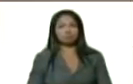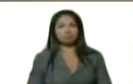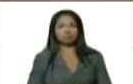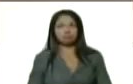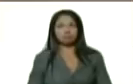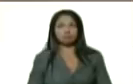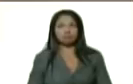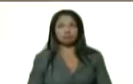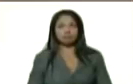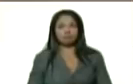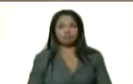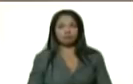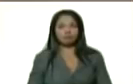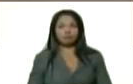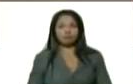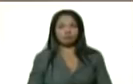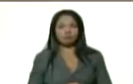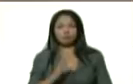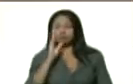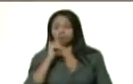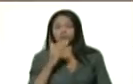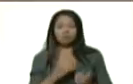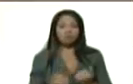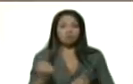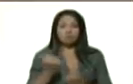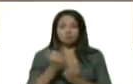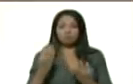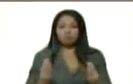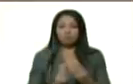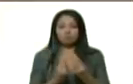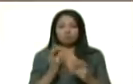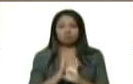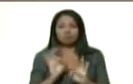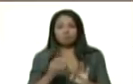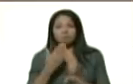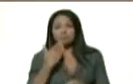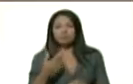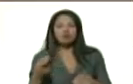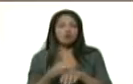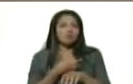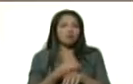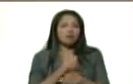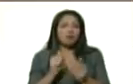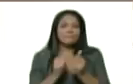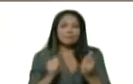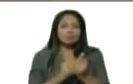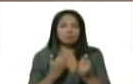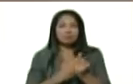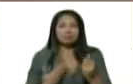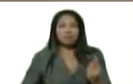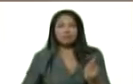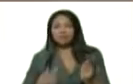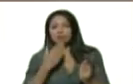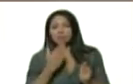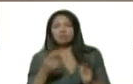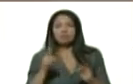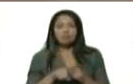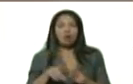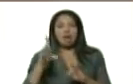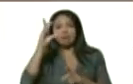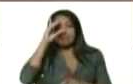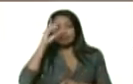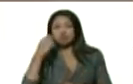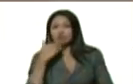sin mayor apoyo, acompañamiento. Yo le he pedido al gobierno, a la vicepresidenta ejecutiva, aquí presente, Delcy